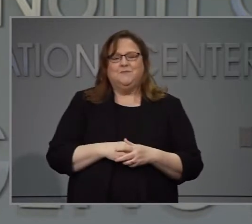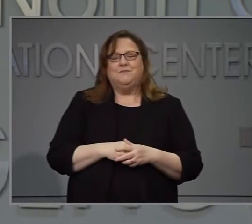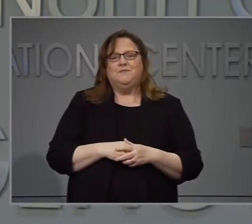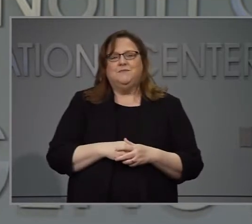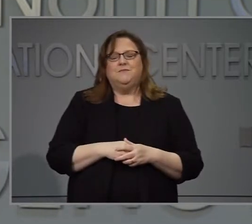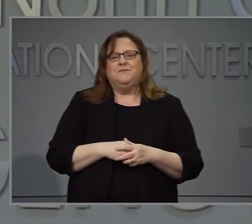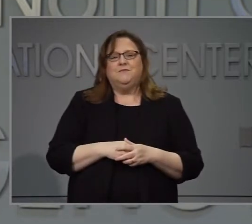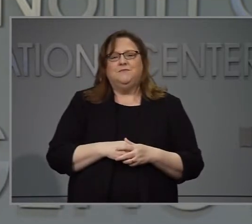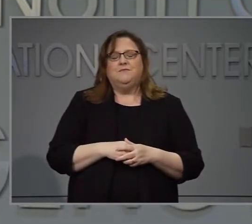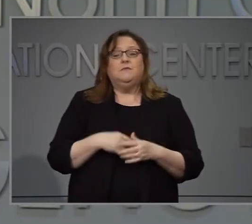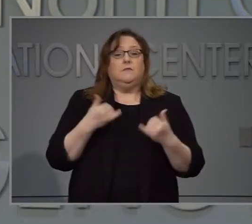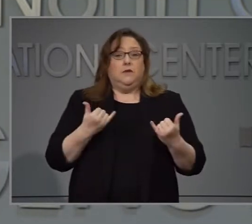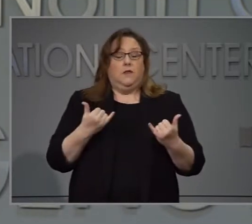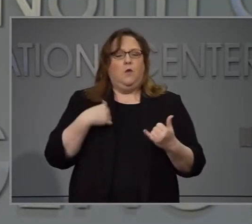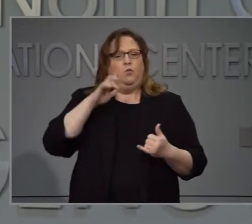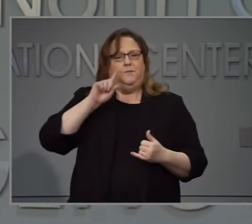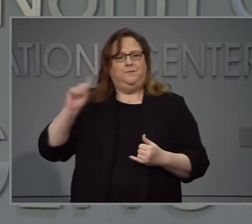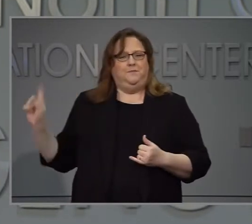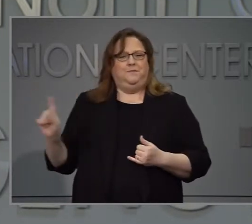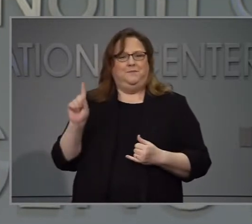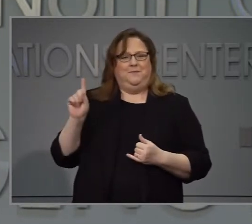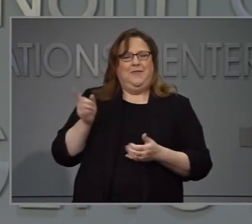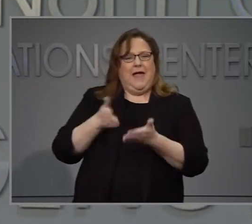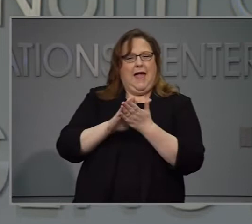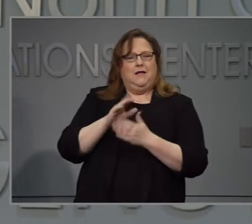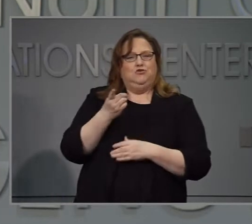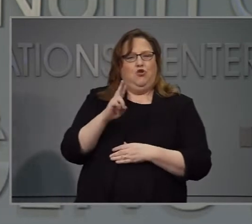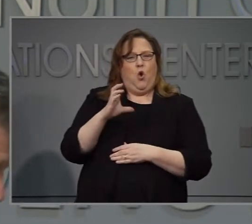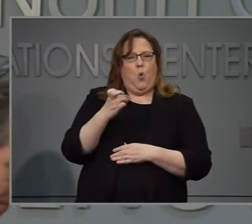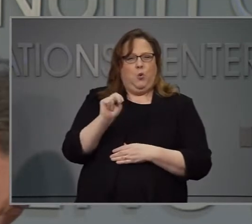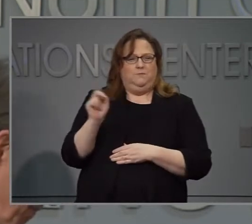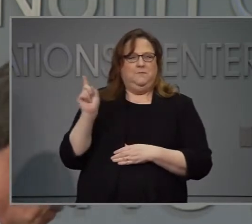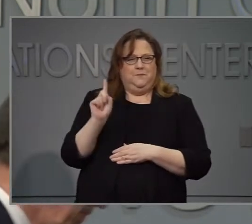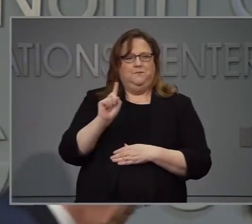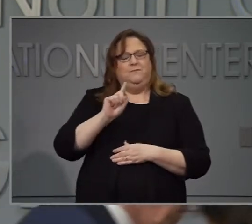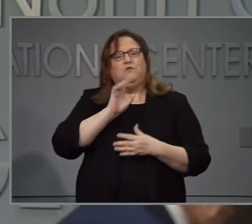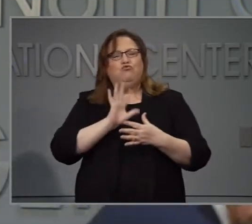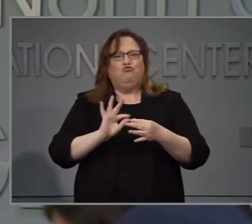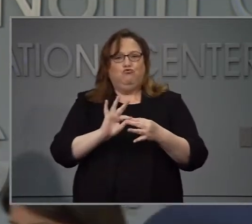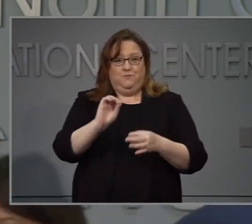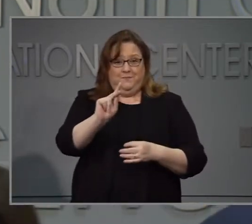en primer lugar voy a reconocer a la doctora con él